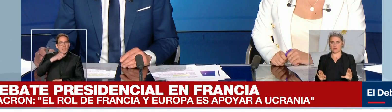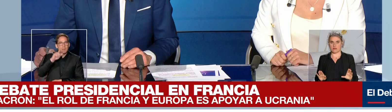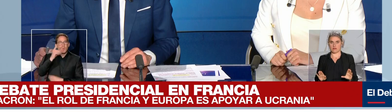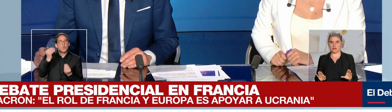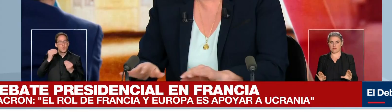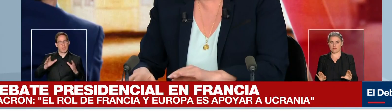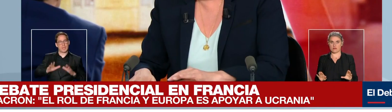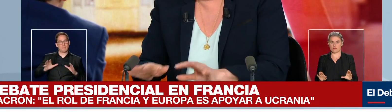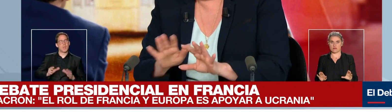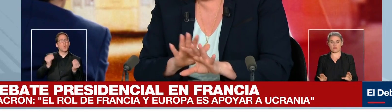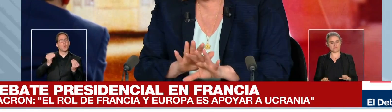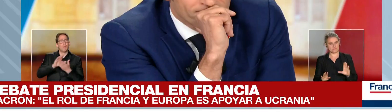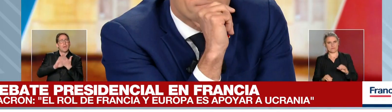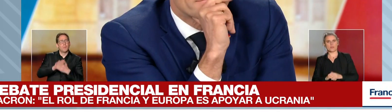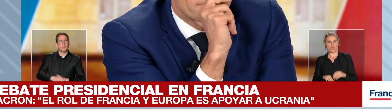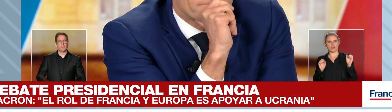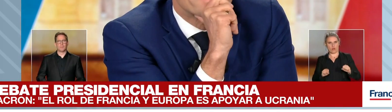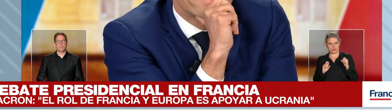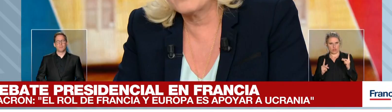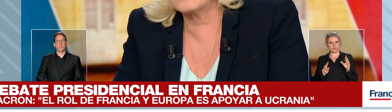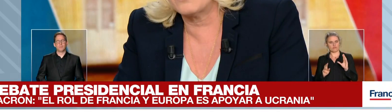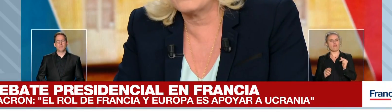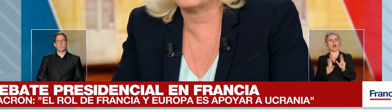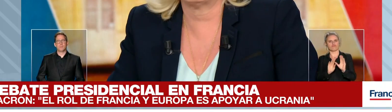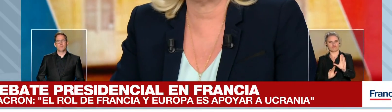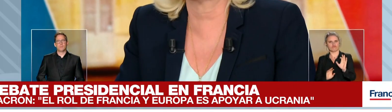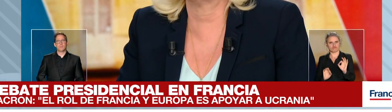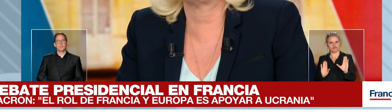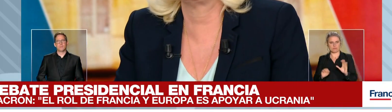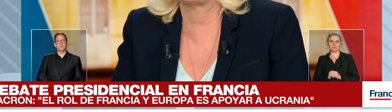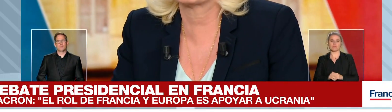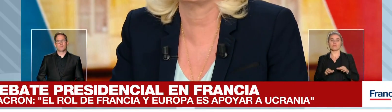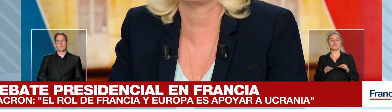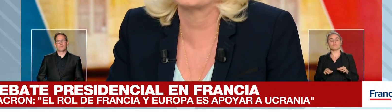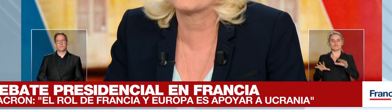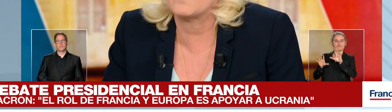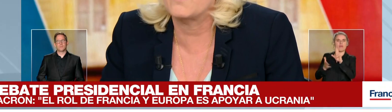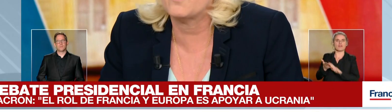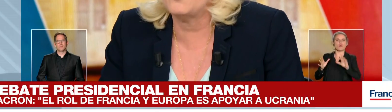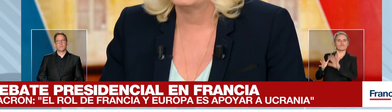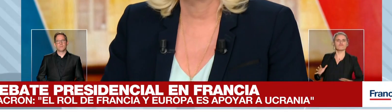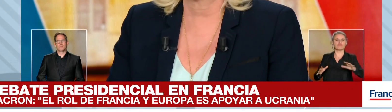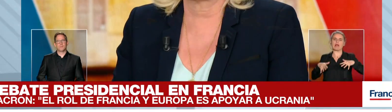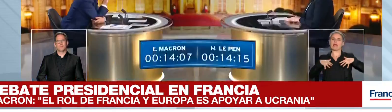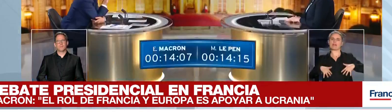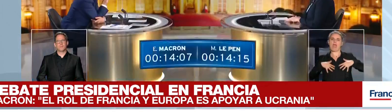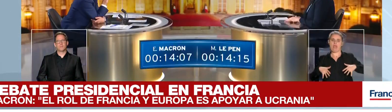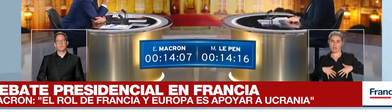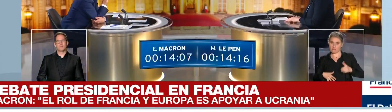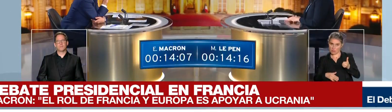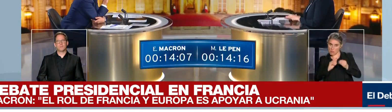Ucrania sin Crimea. No, pero perdón. Ya volveremos a hablar de esto, pero Crimea a usted